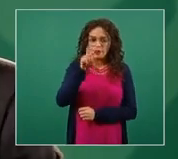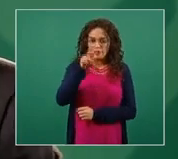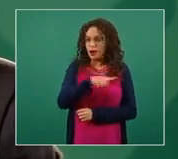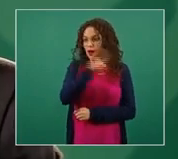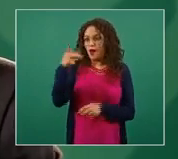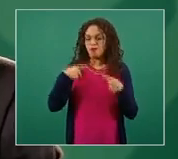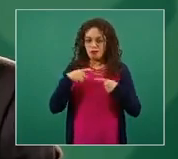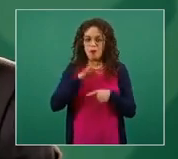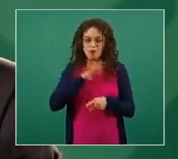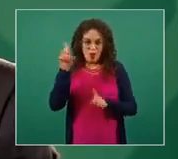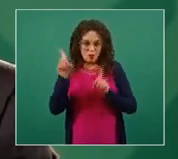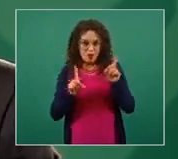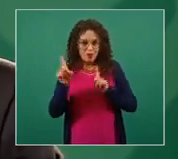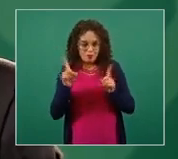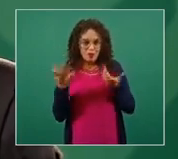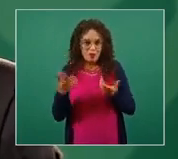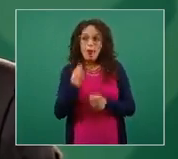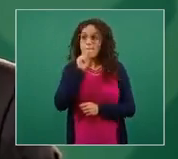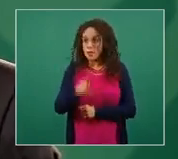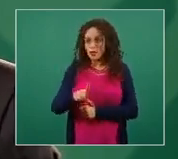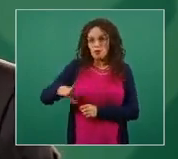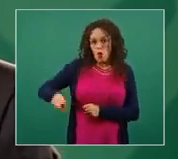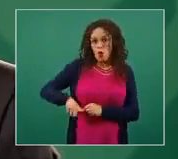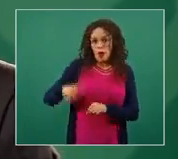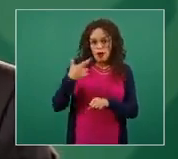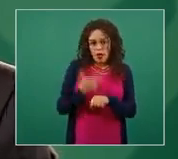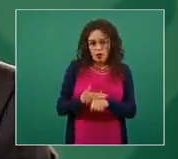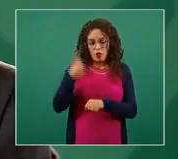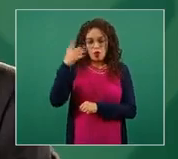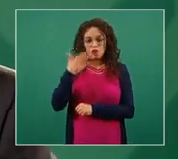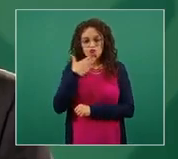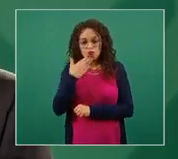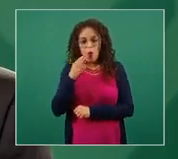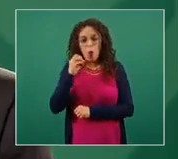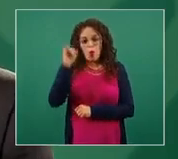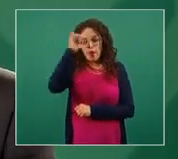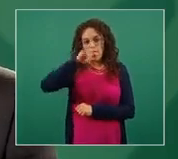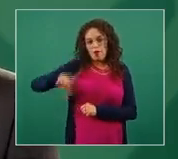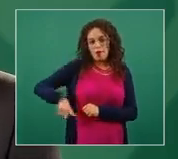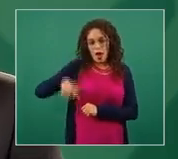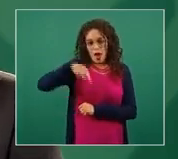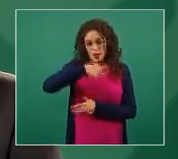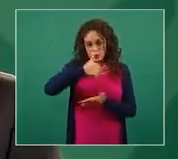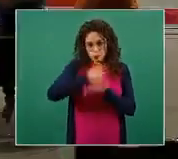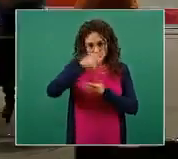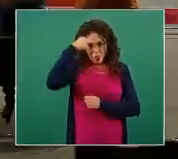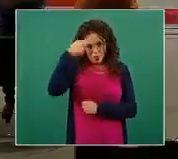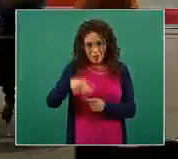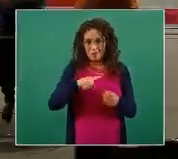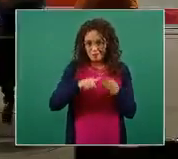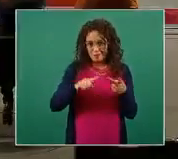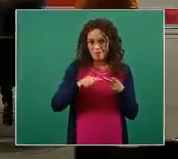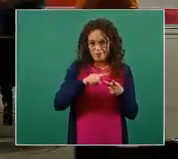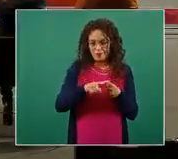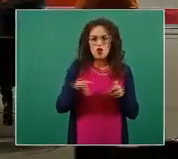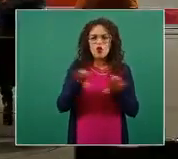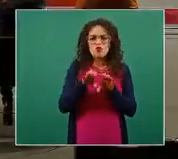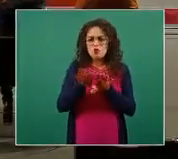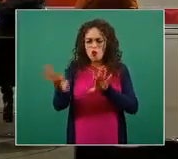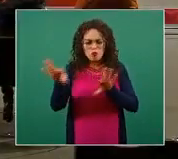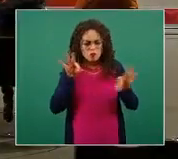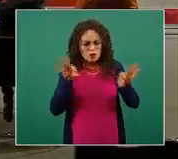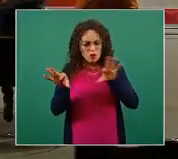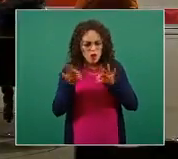incluso los gobernadores y la gobernadora de Sonora y la jefa de gobierno de la Ciudad de México. Esto se define con criterios técnicos, que quede